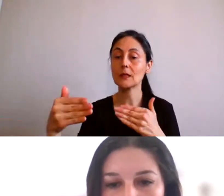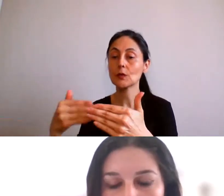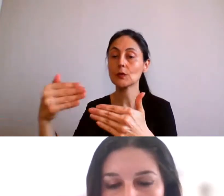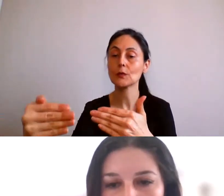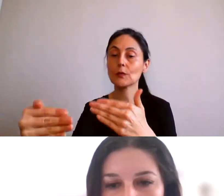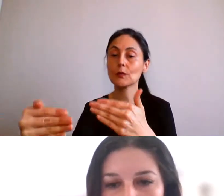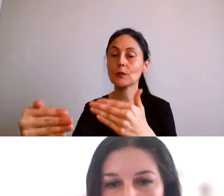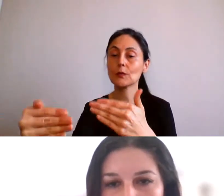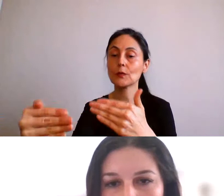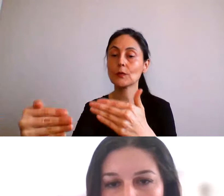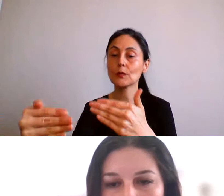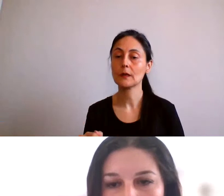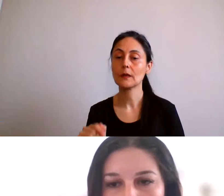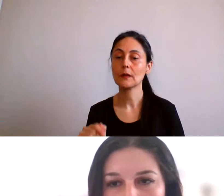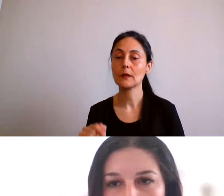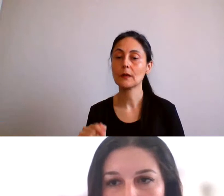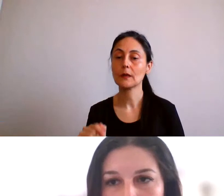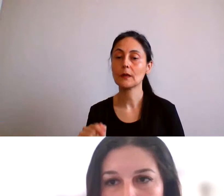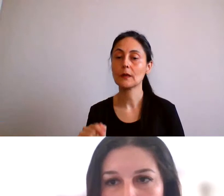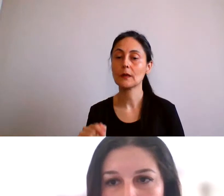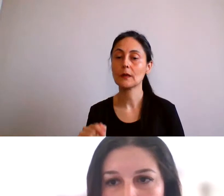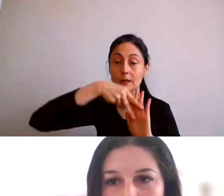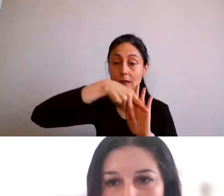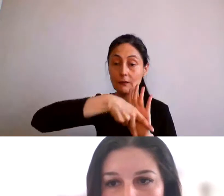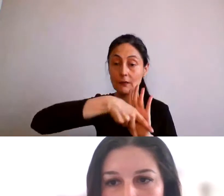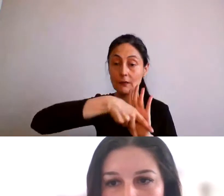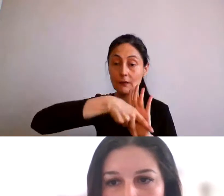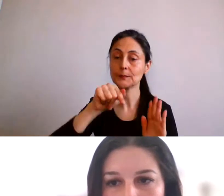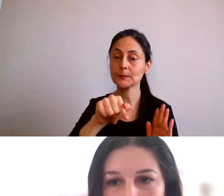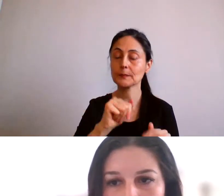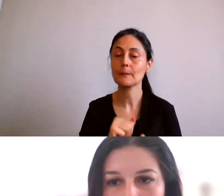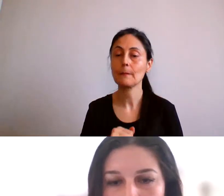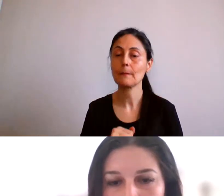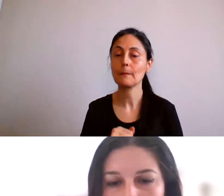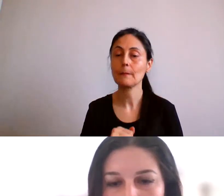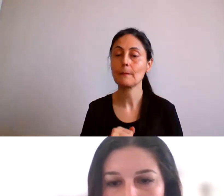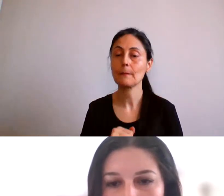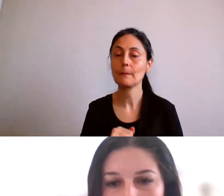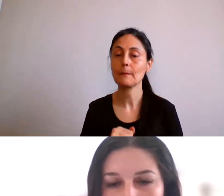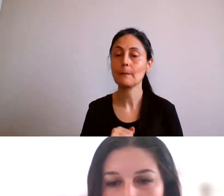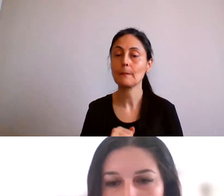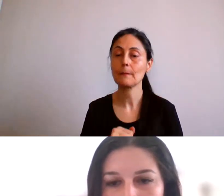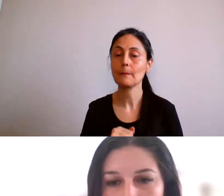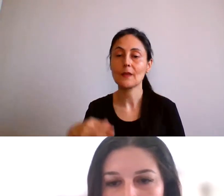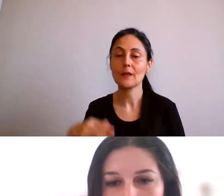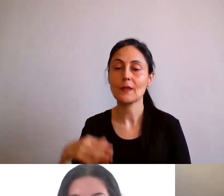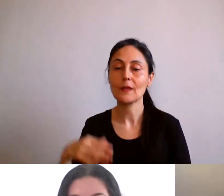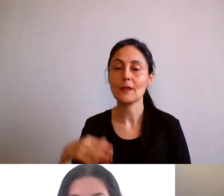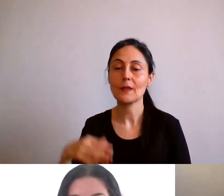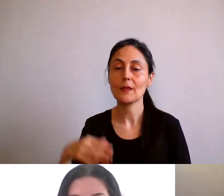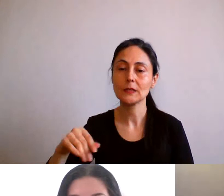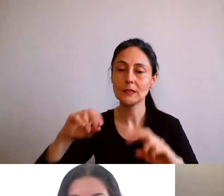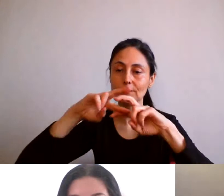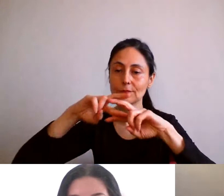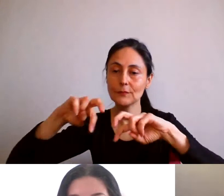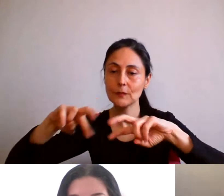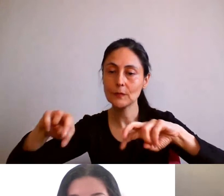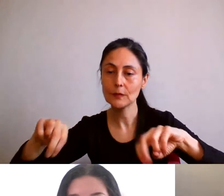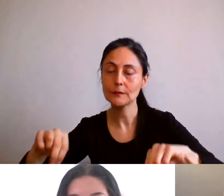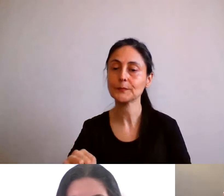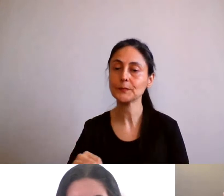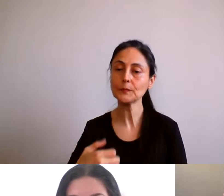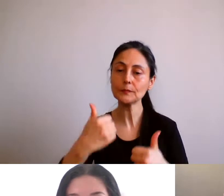después en el nivel de secundario y terciario, donde claramente acá ha salido la importancia de los diagnósticos, tanto de todas las especialidades